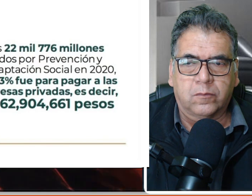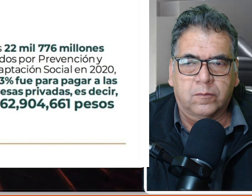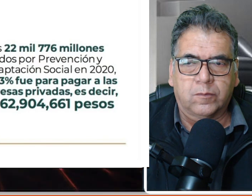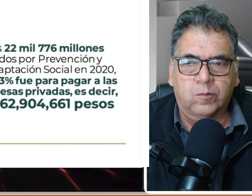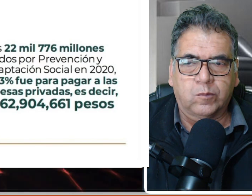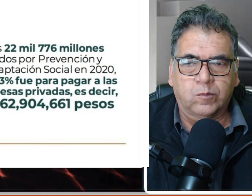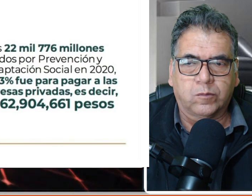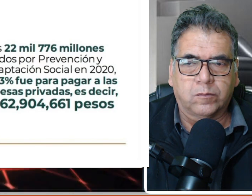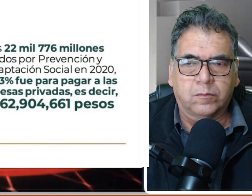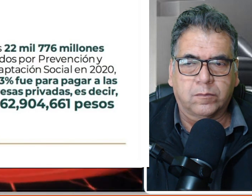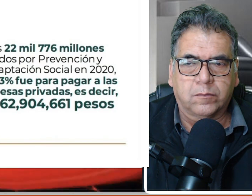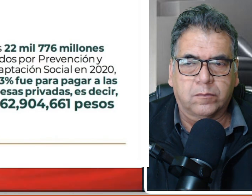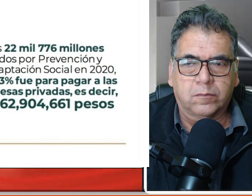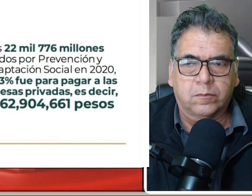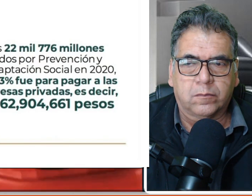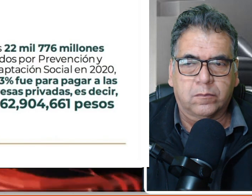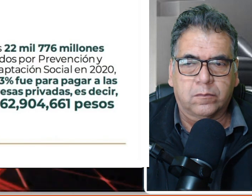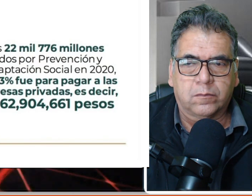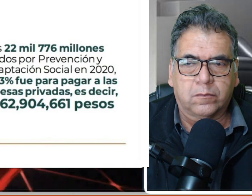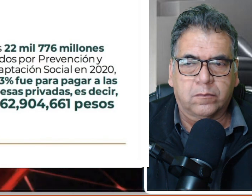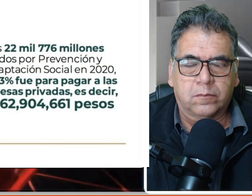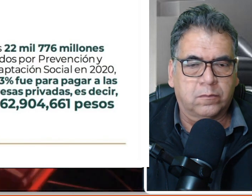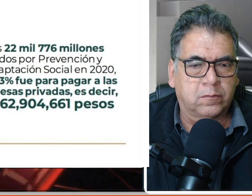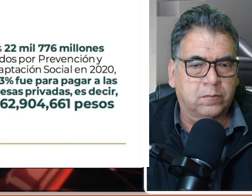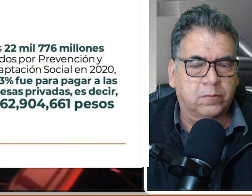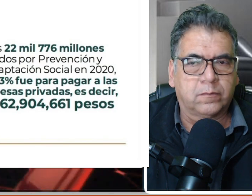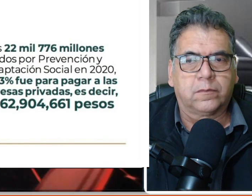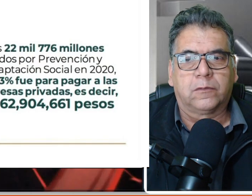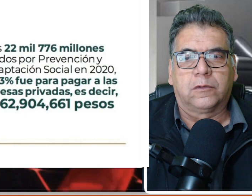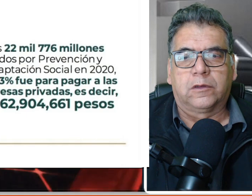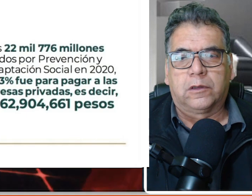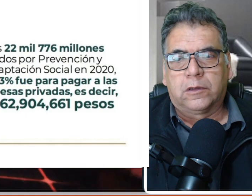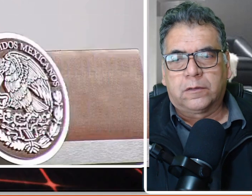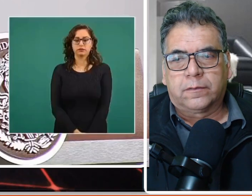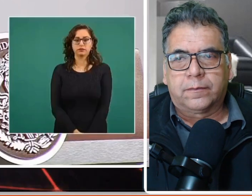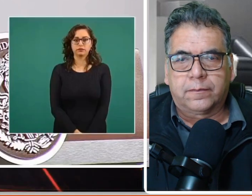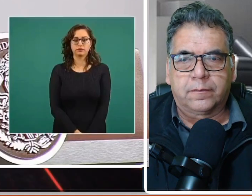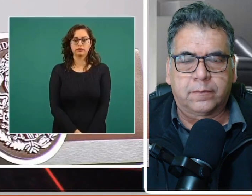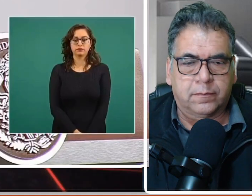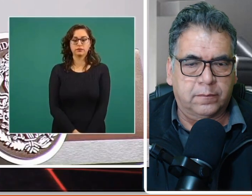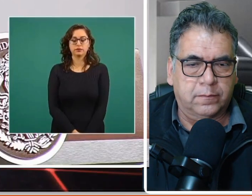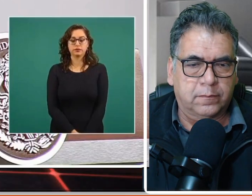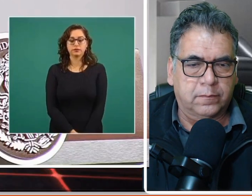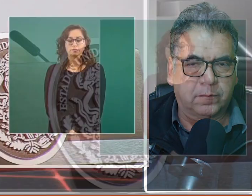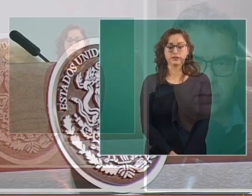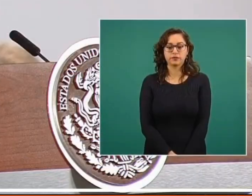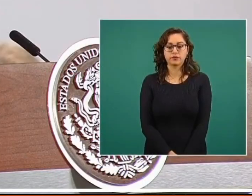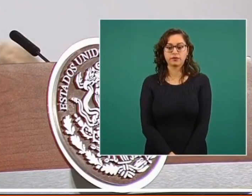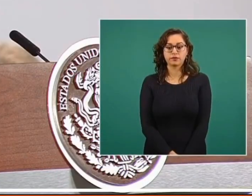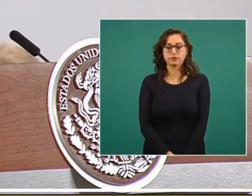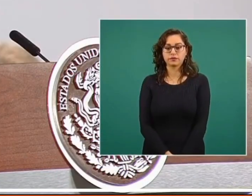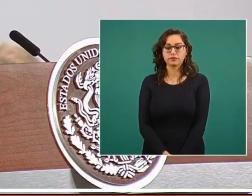el 2032 y en otros hasta el 2036 o